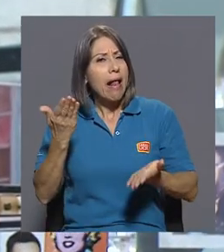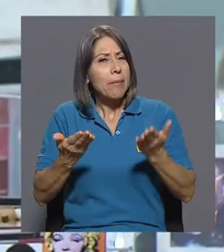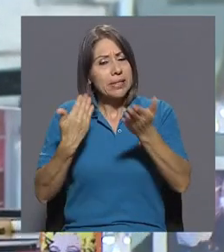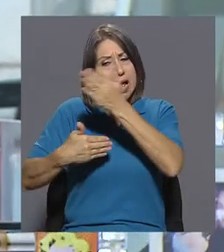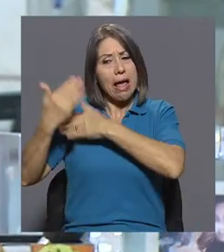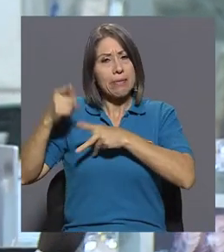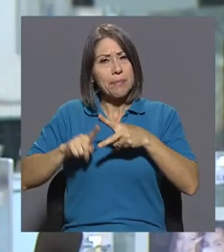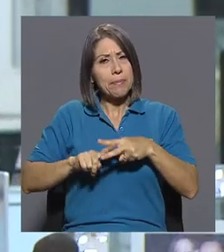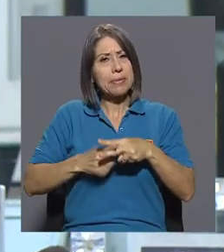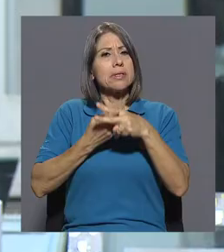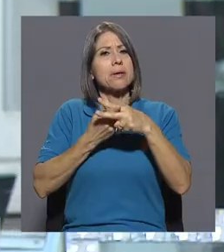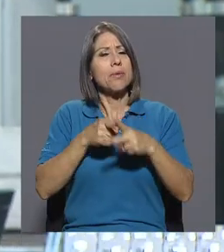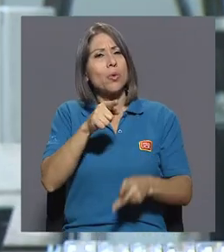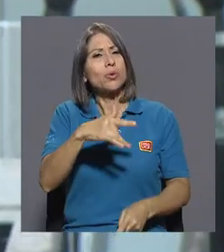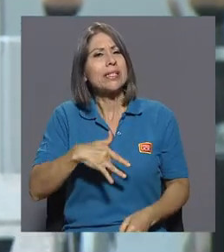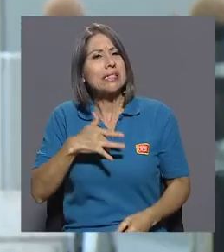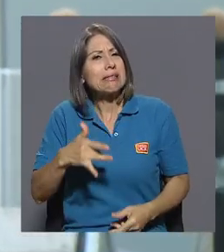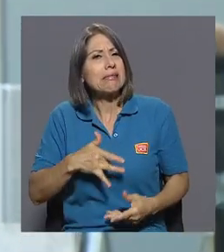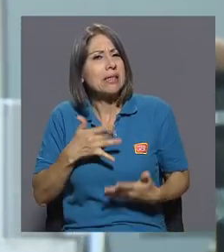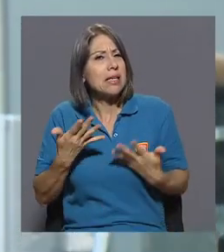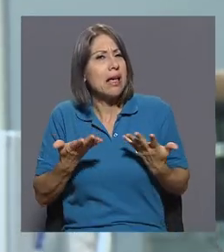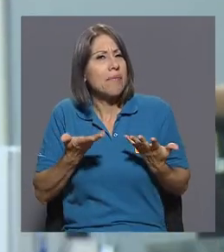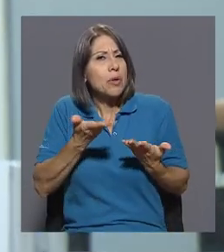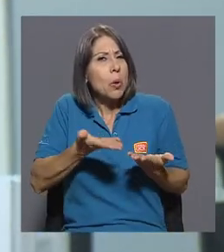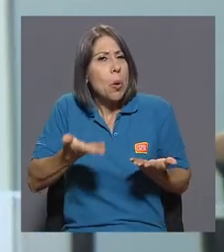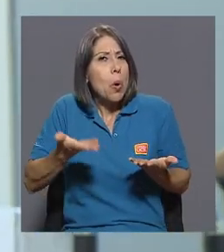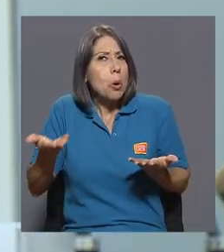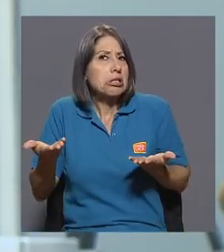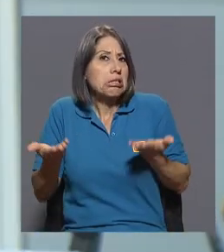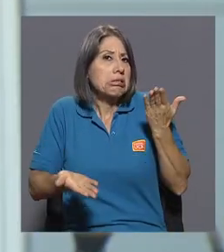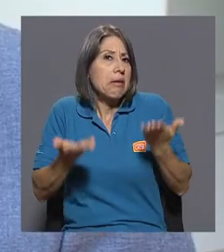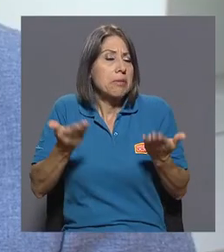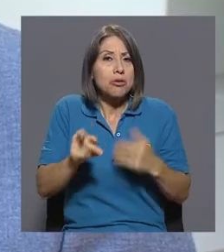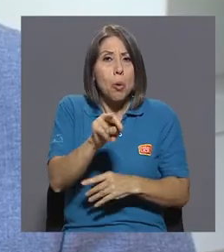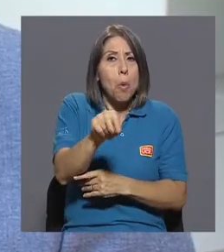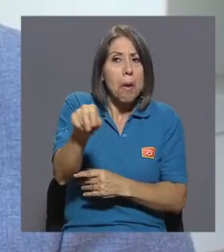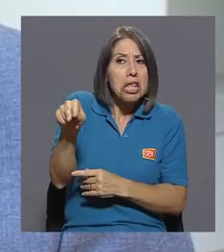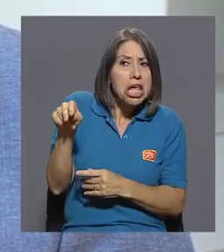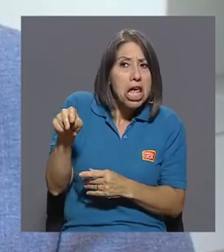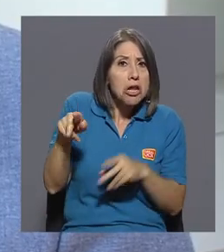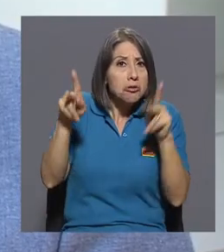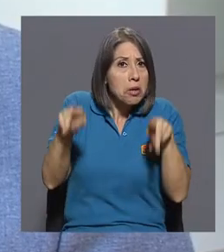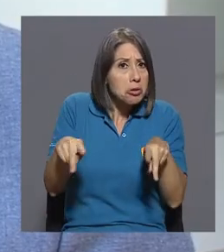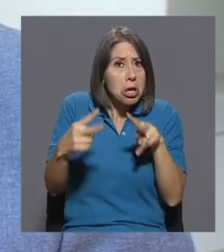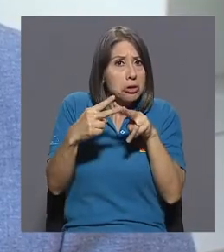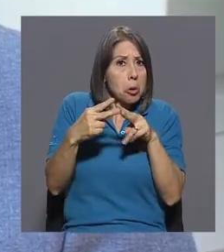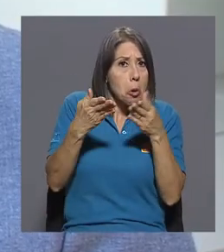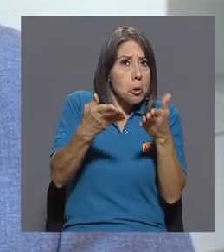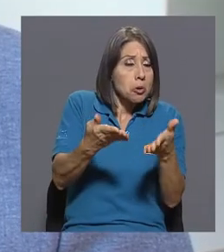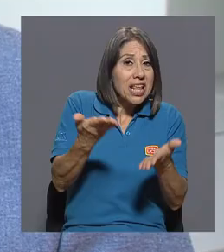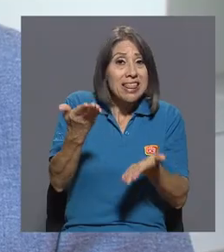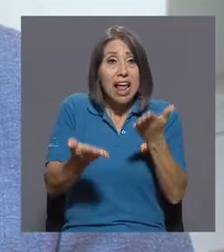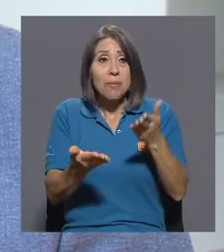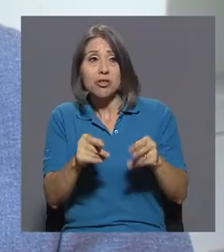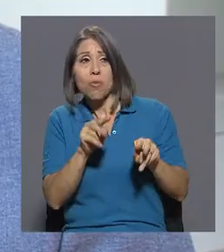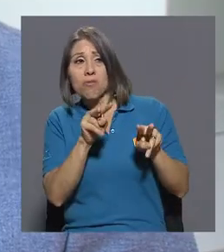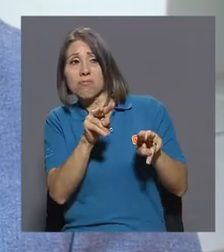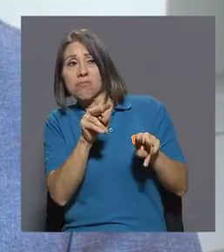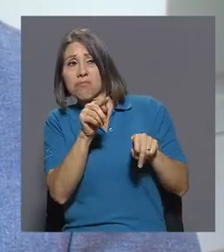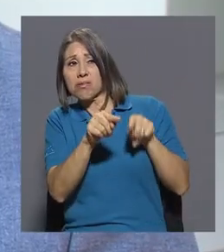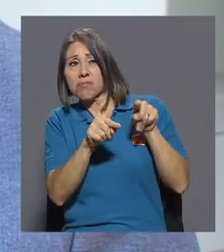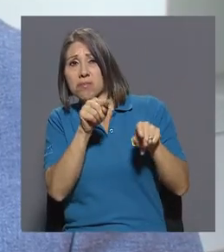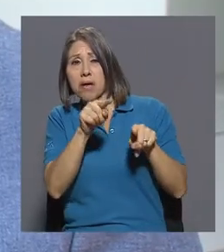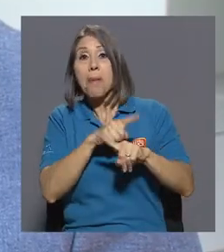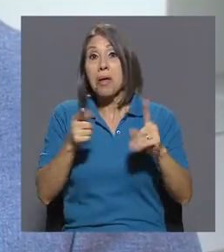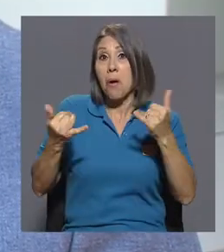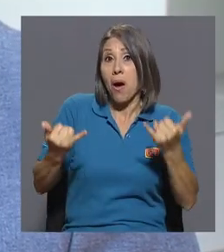sentir esas cosas que de repente los compañeros o personas que no le conocían le podían poner etiquetas. Uh-huh. Ahora la convivencia y